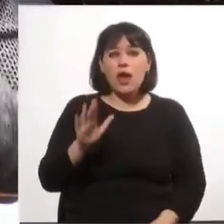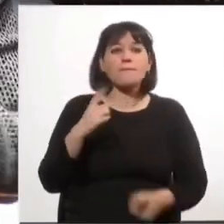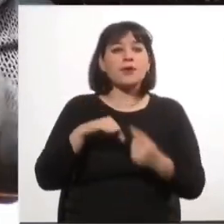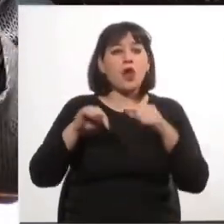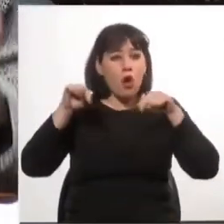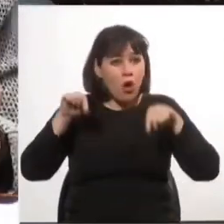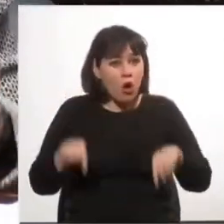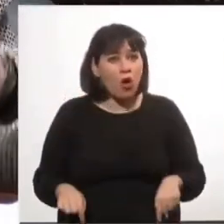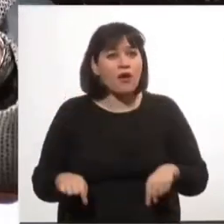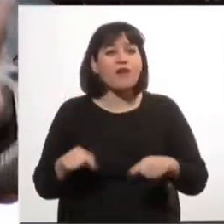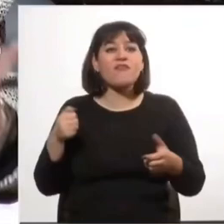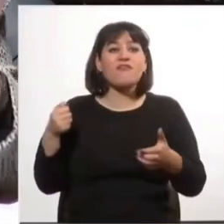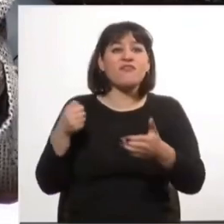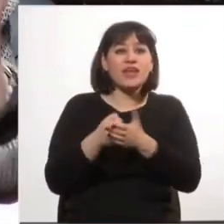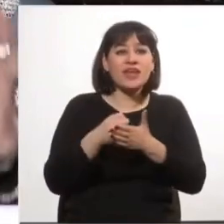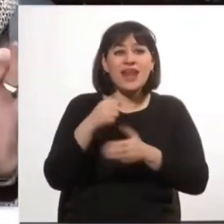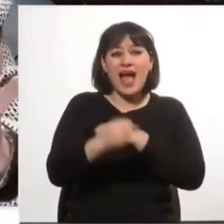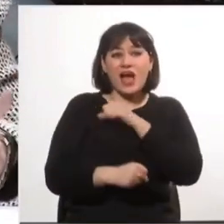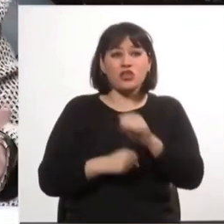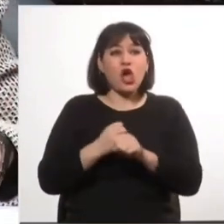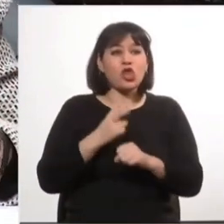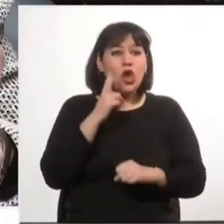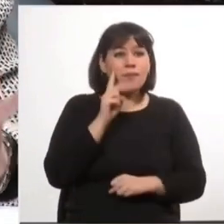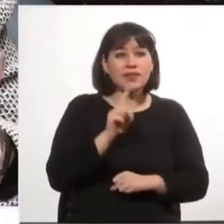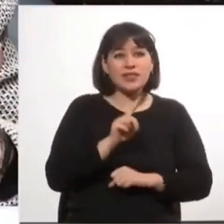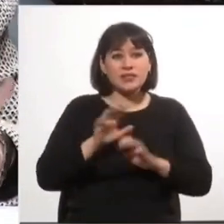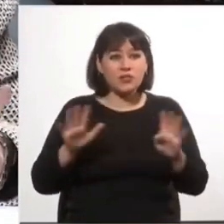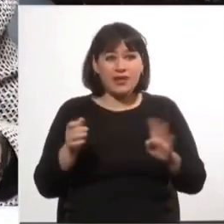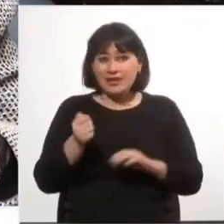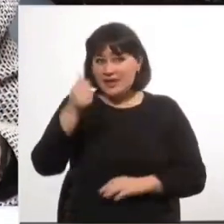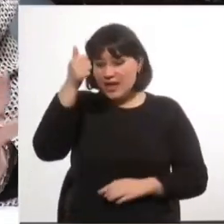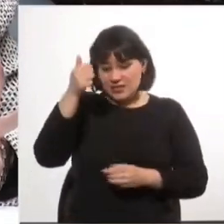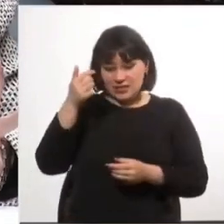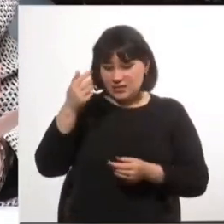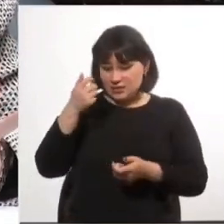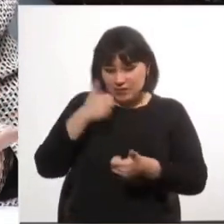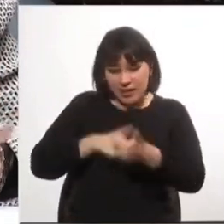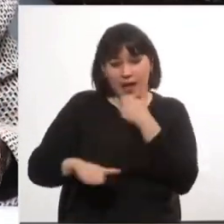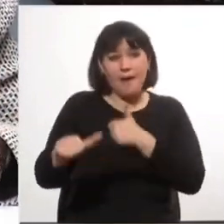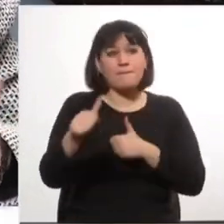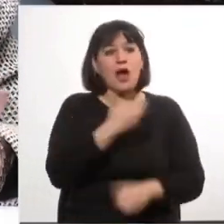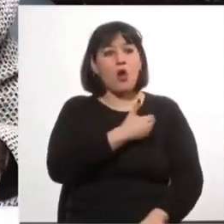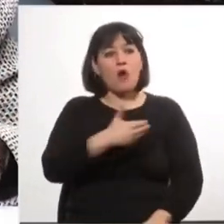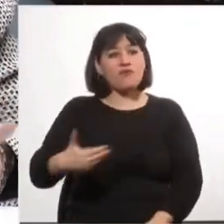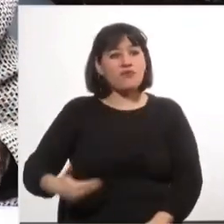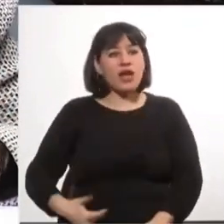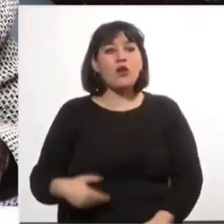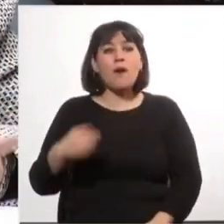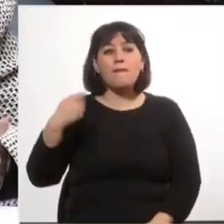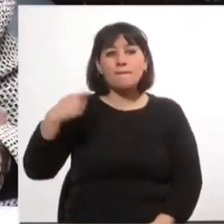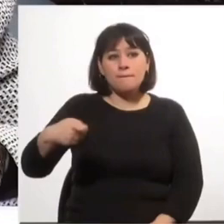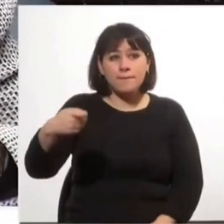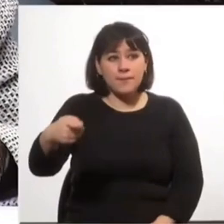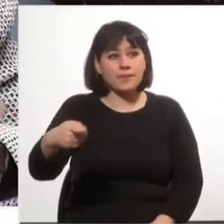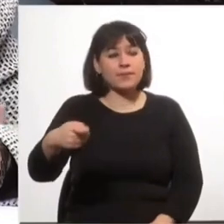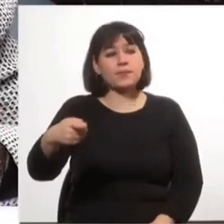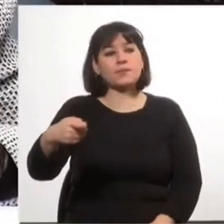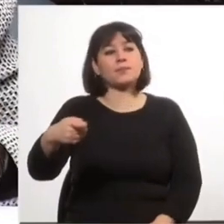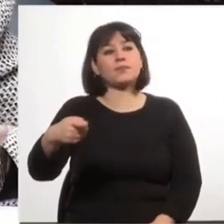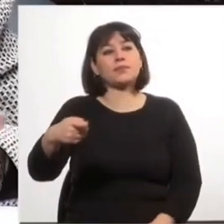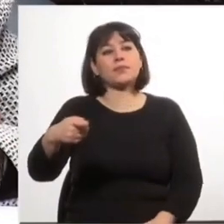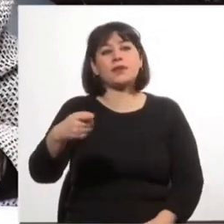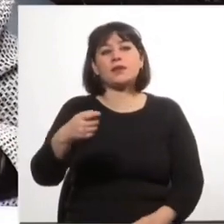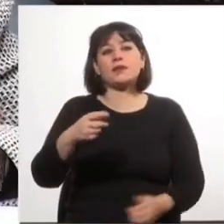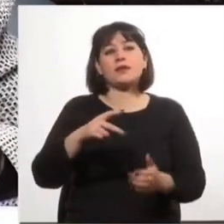hoy decir que a fines del 2019, a punto de entregar el gobierno, los créditos que eran pasibles de aplicación de